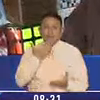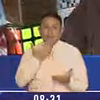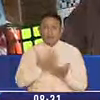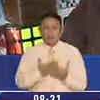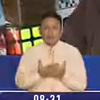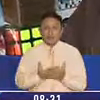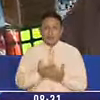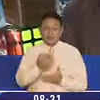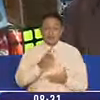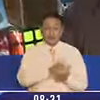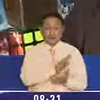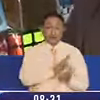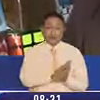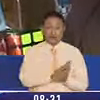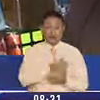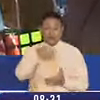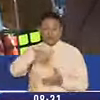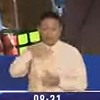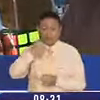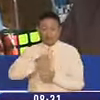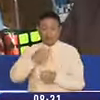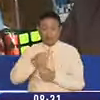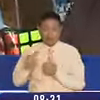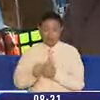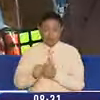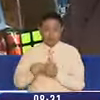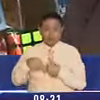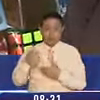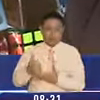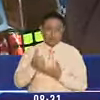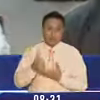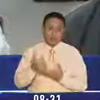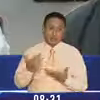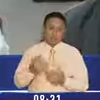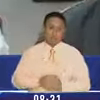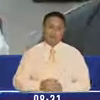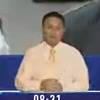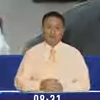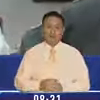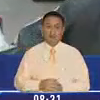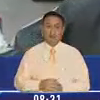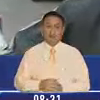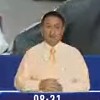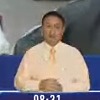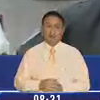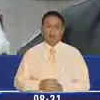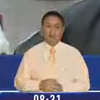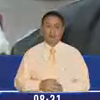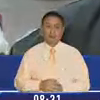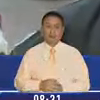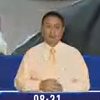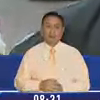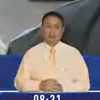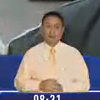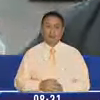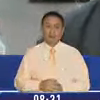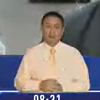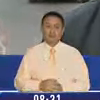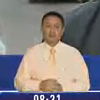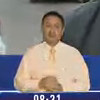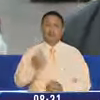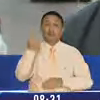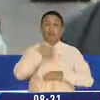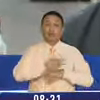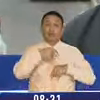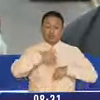los del colegio y a los que trabajamos por aquí nos beneficia bastante. Y dejaron poniendo, ¿cómo es? El primer día un montón de